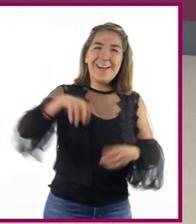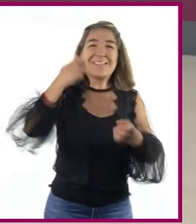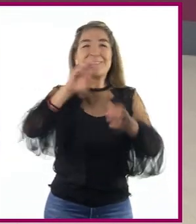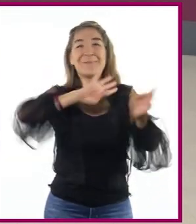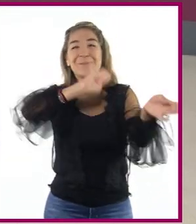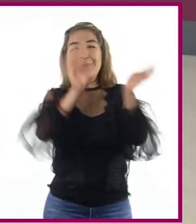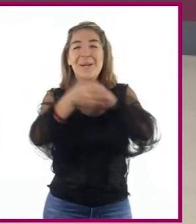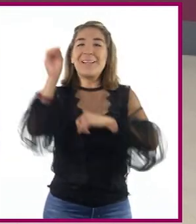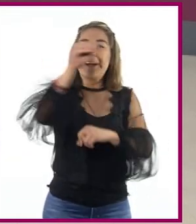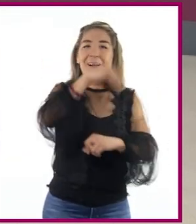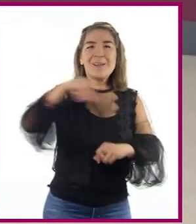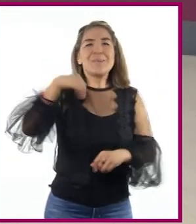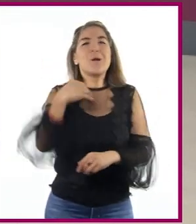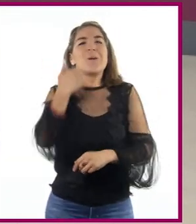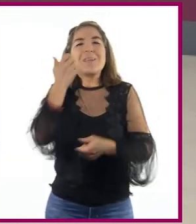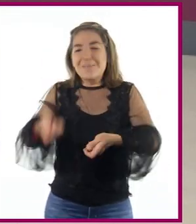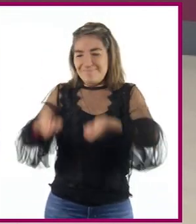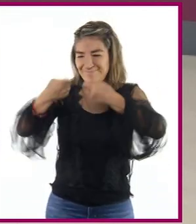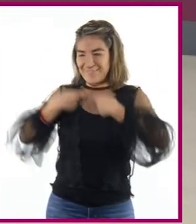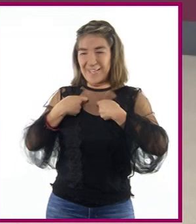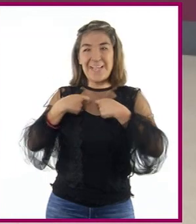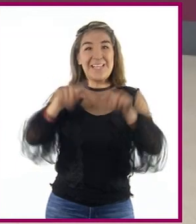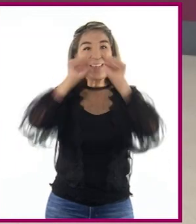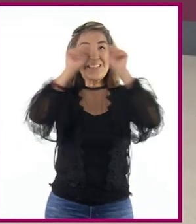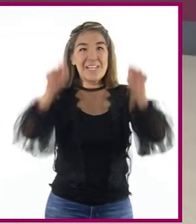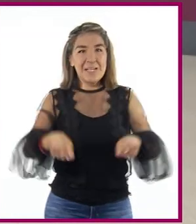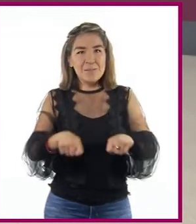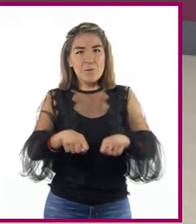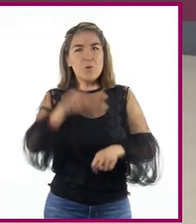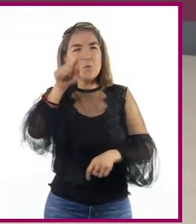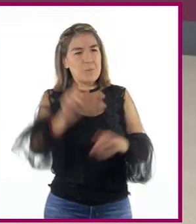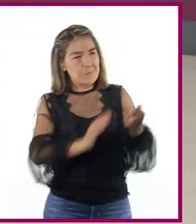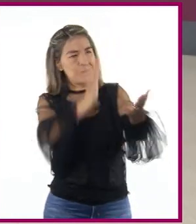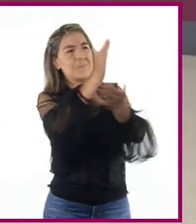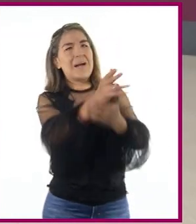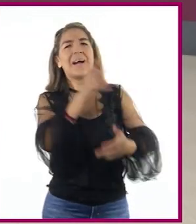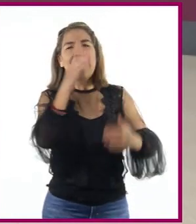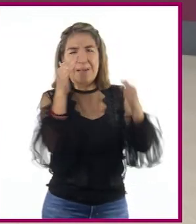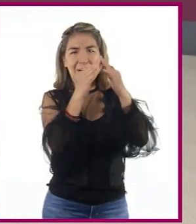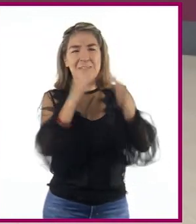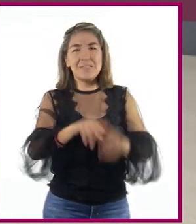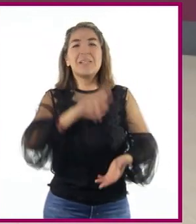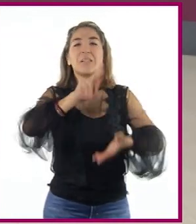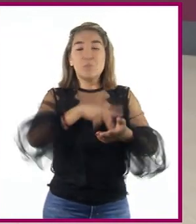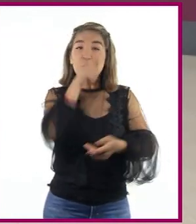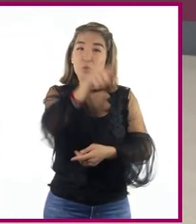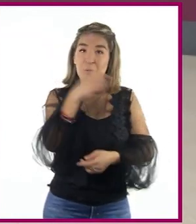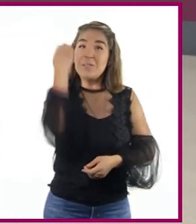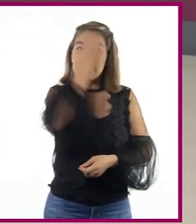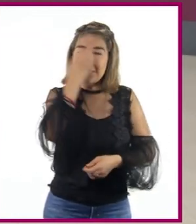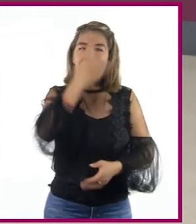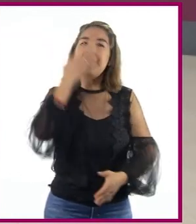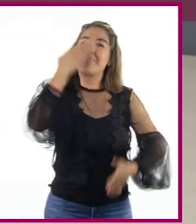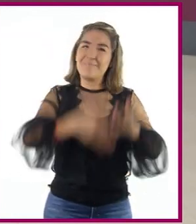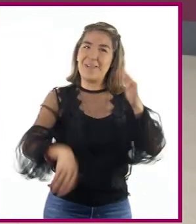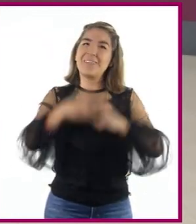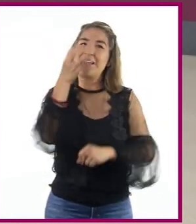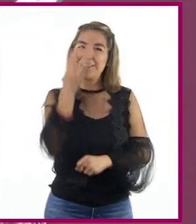mundo, quería que me dieran un título. Vete a casa y empieza a estudiar para los 3 exámenes que te